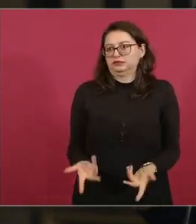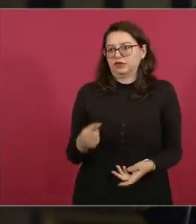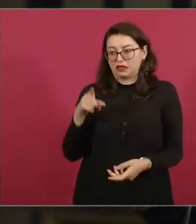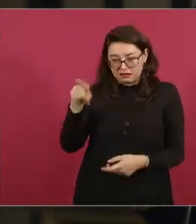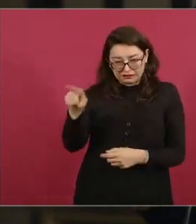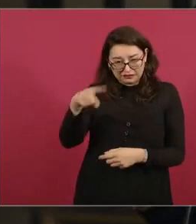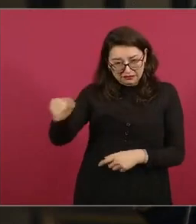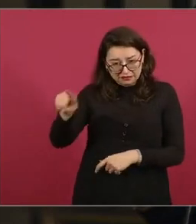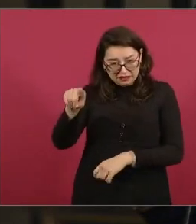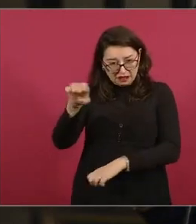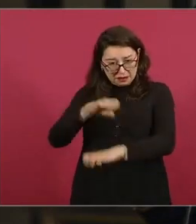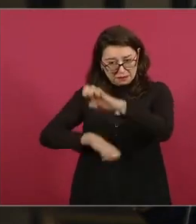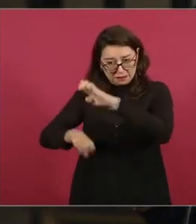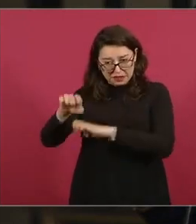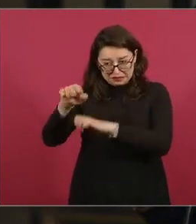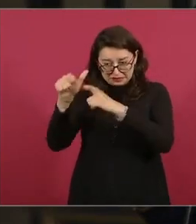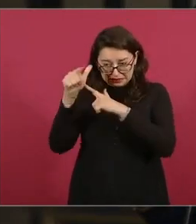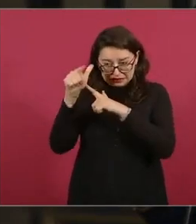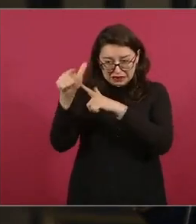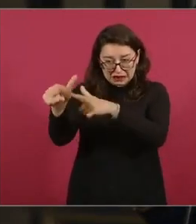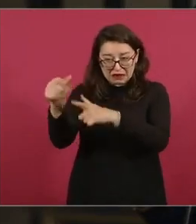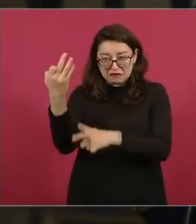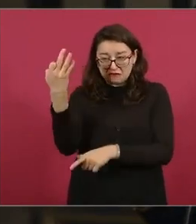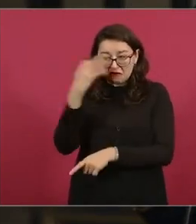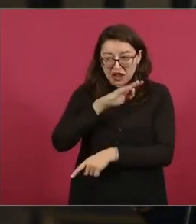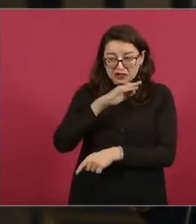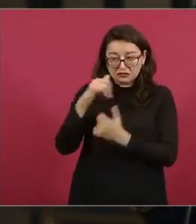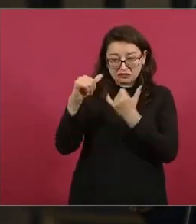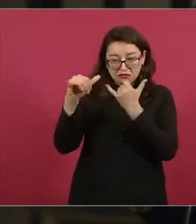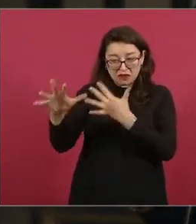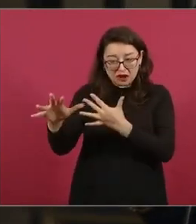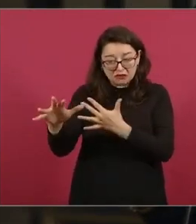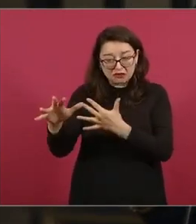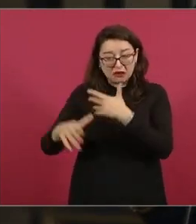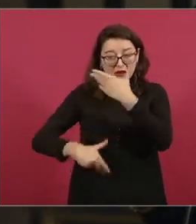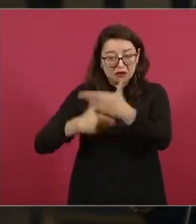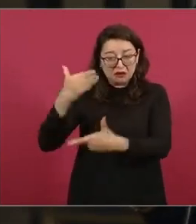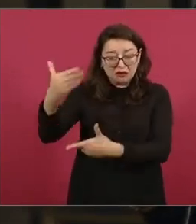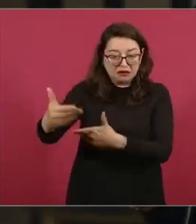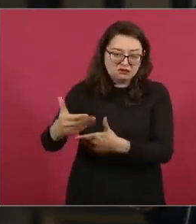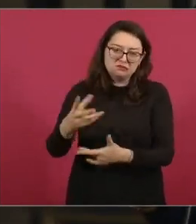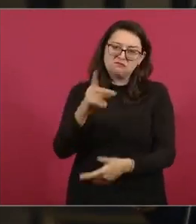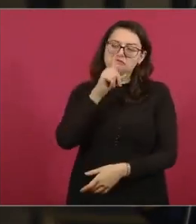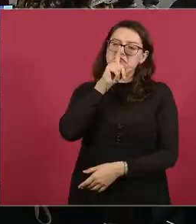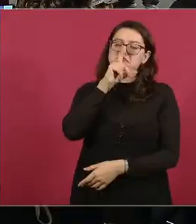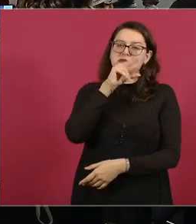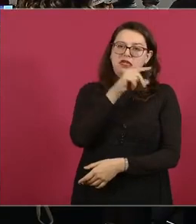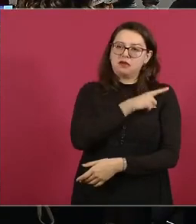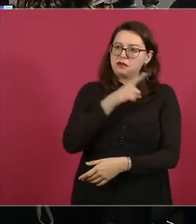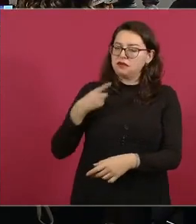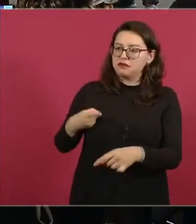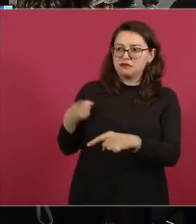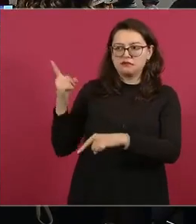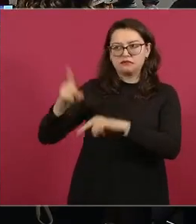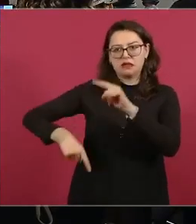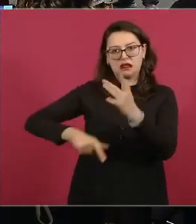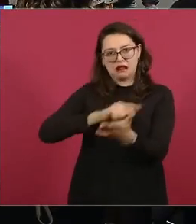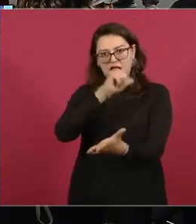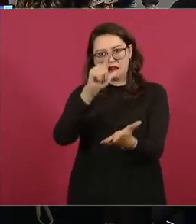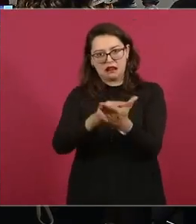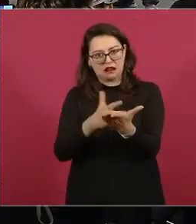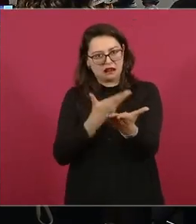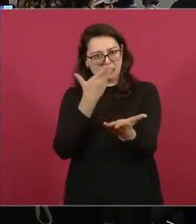las elecciones de 2024, sino en adelante, y podría facilitar esos escenarios de fraude. Pues yo pienso que